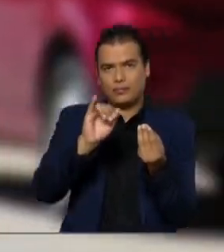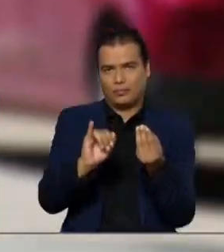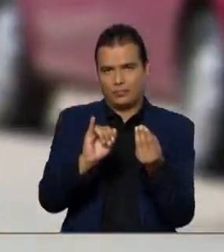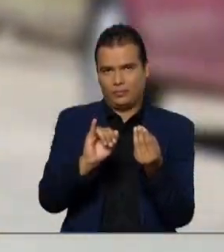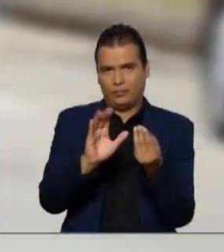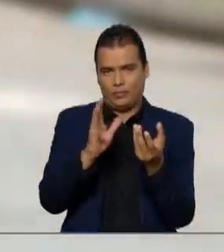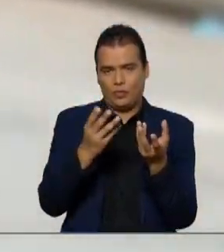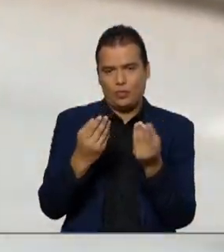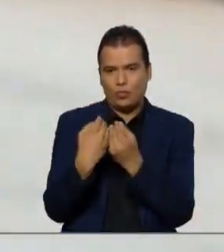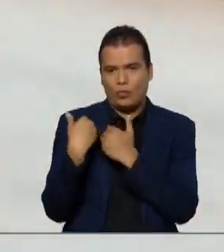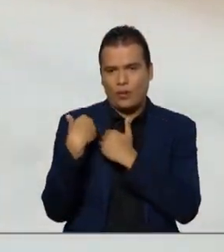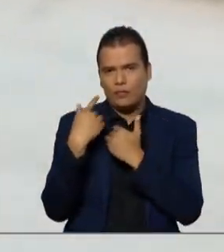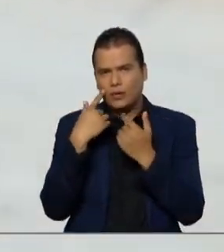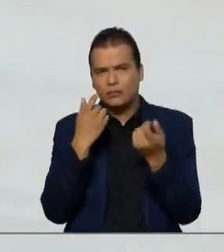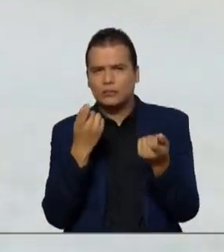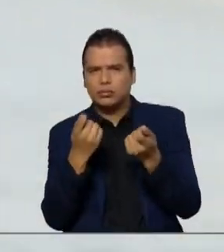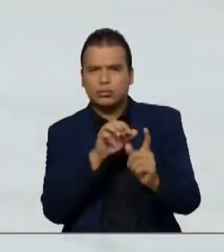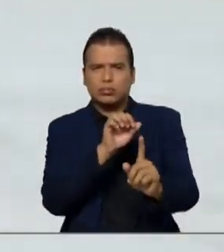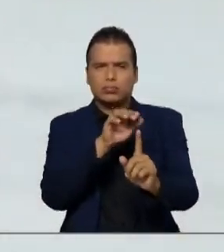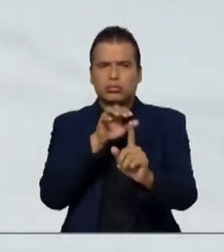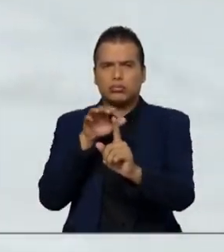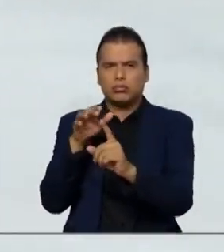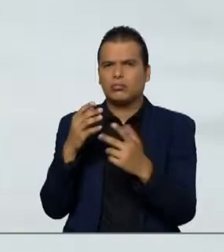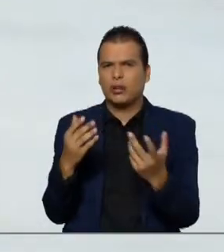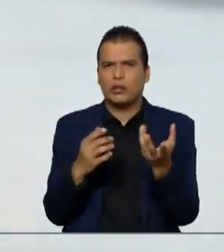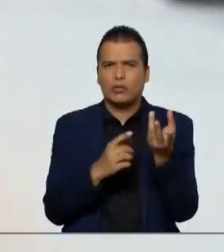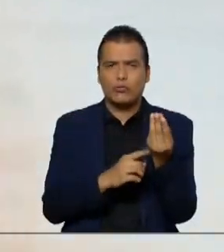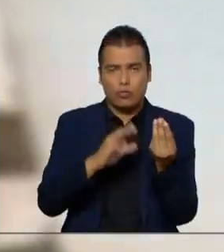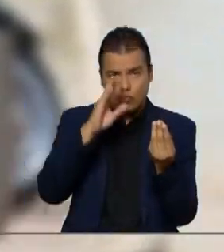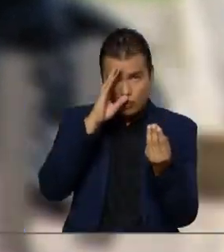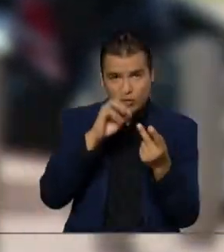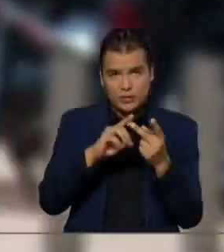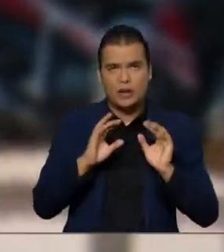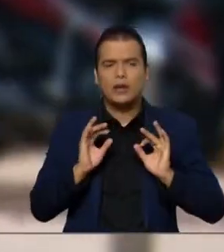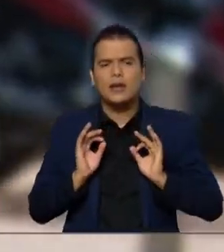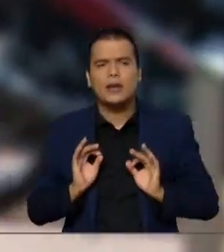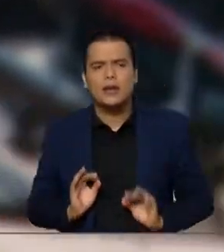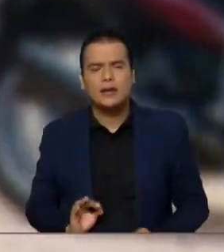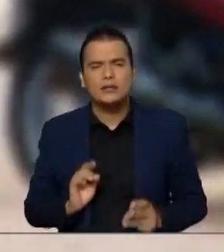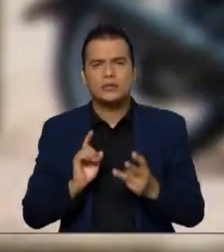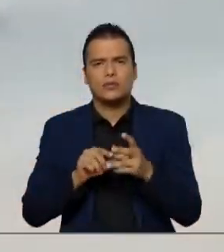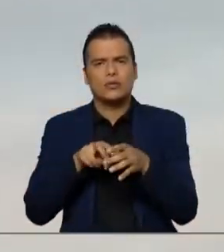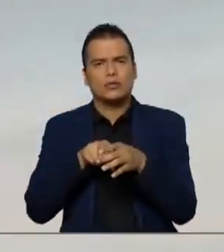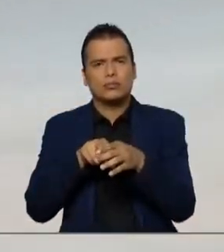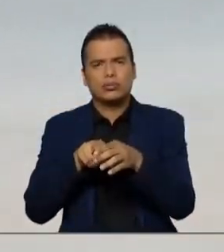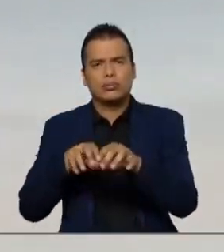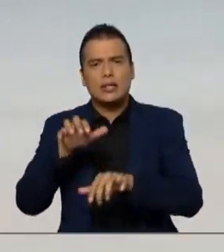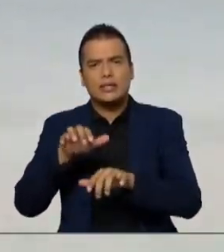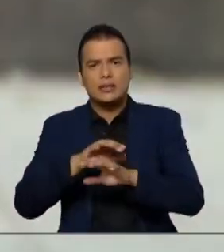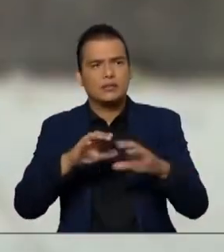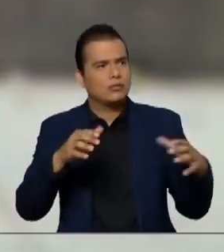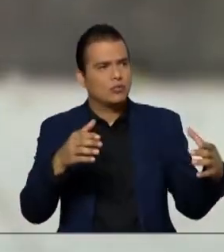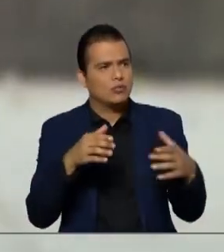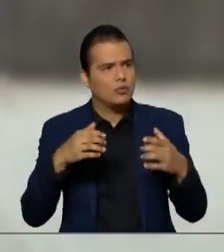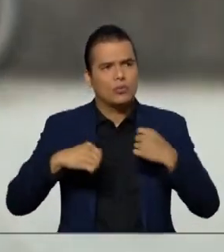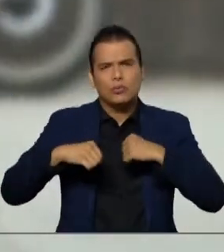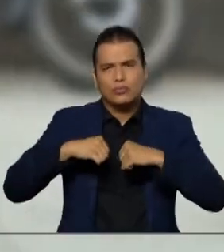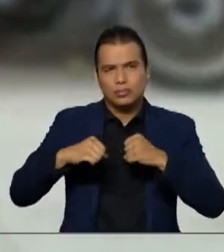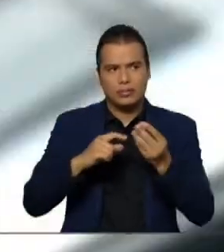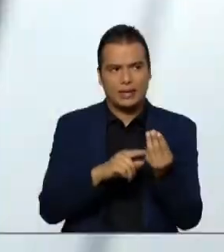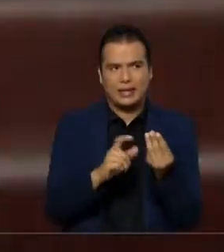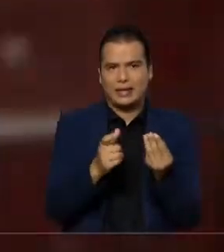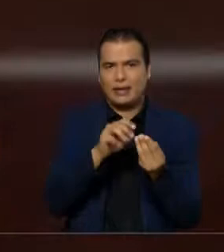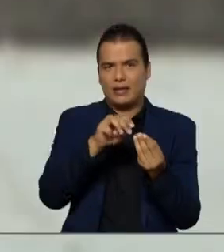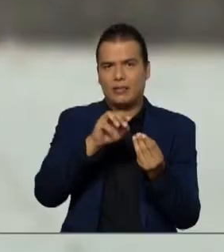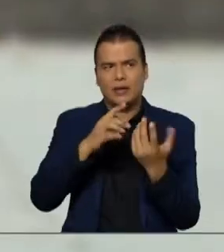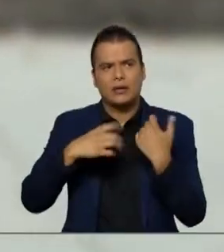intervención de manera conjunta entre movilidad, la policía y el ejército, hicimos operativos muy contundentes.